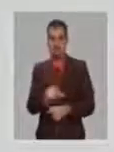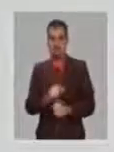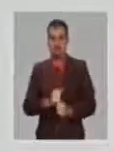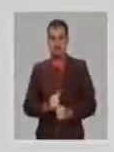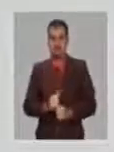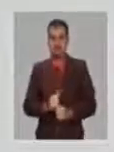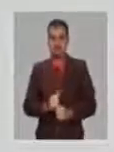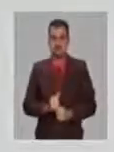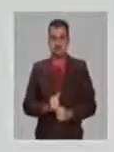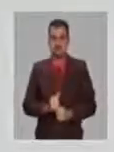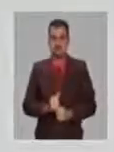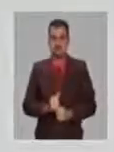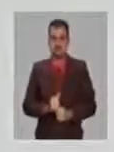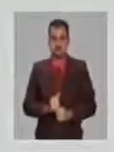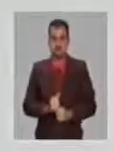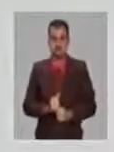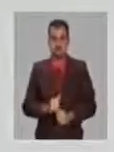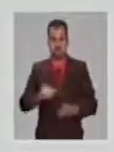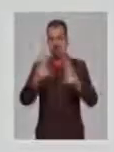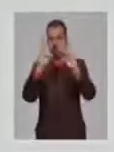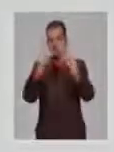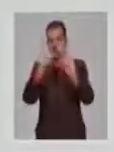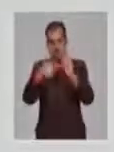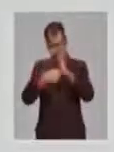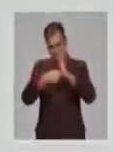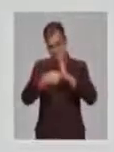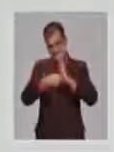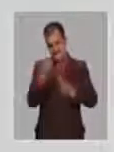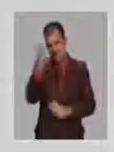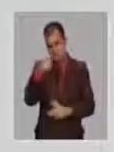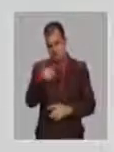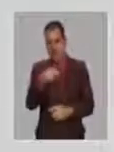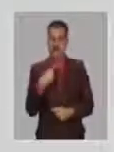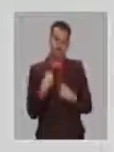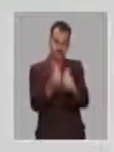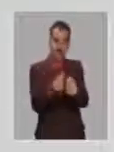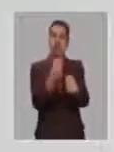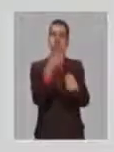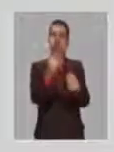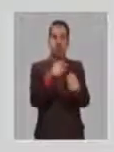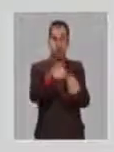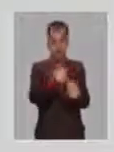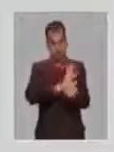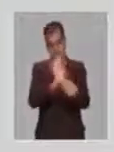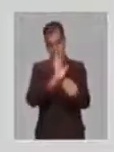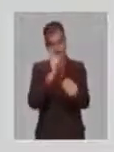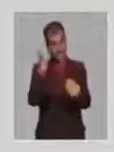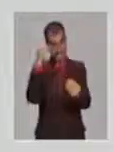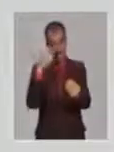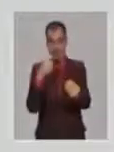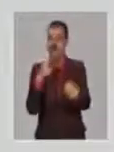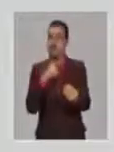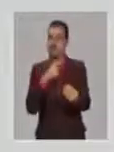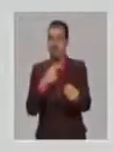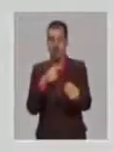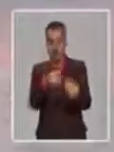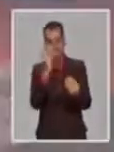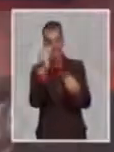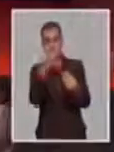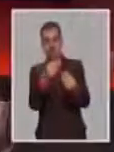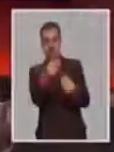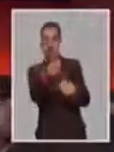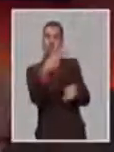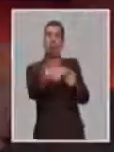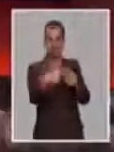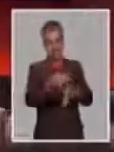un código. Un código es su número que siempre va a tener en el estudio. Y eso representa el tratamiento que va a recibir. Es decir,